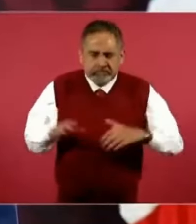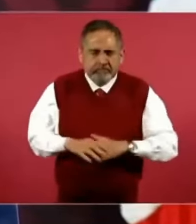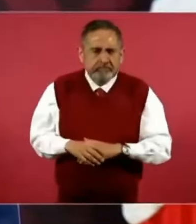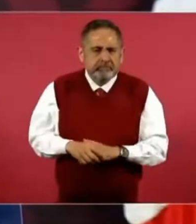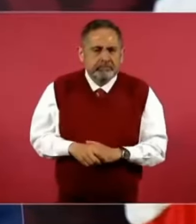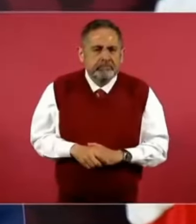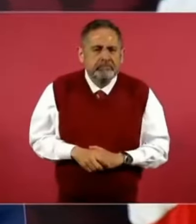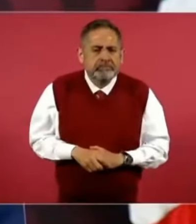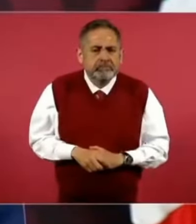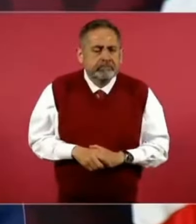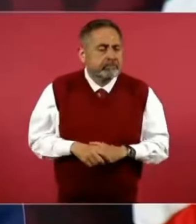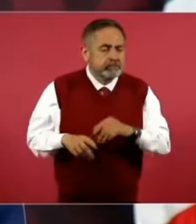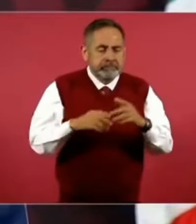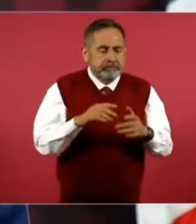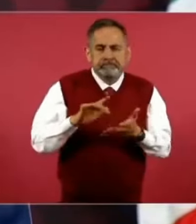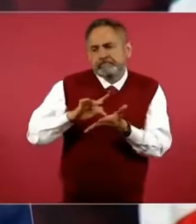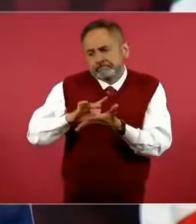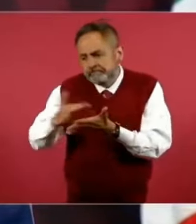le deban